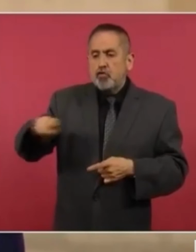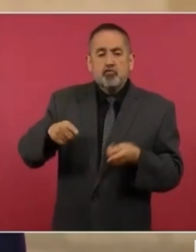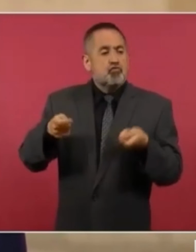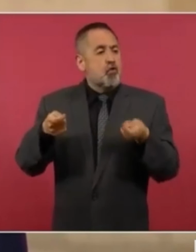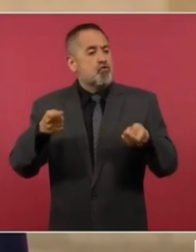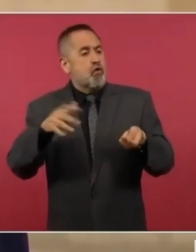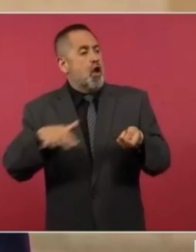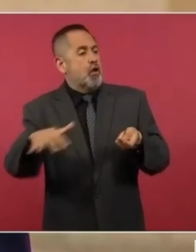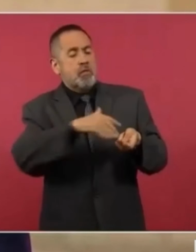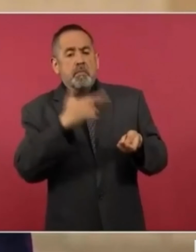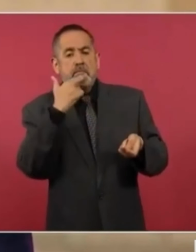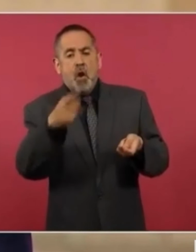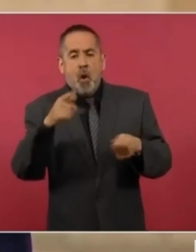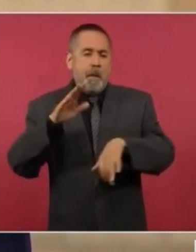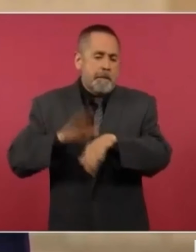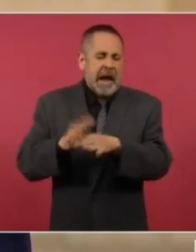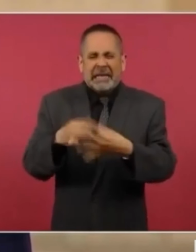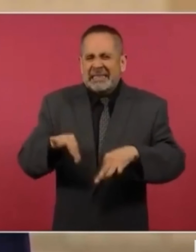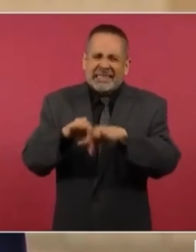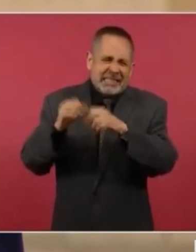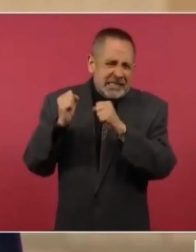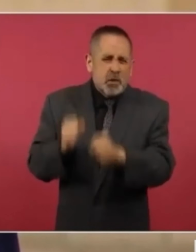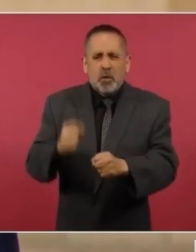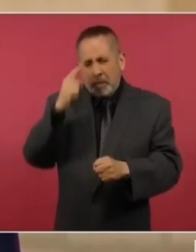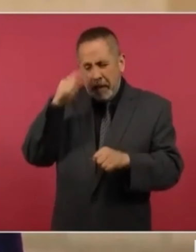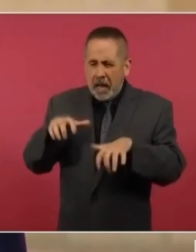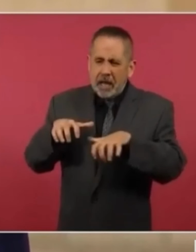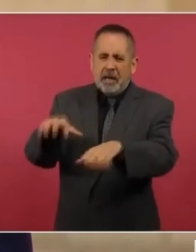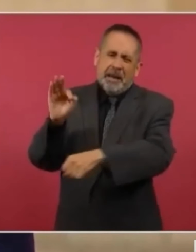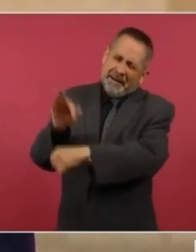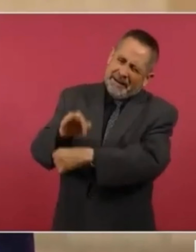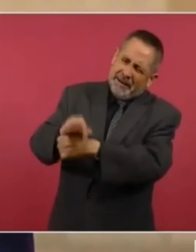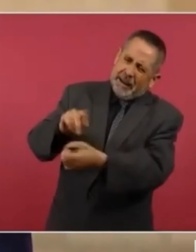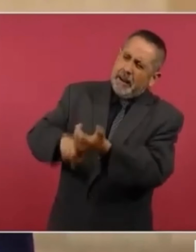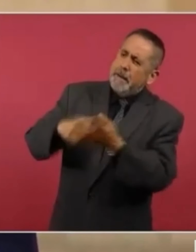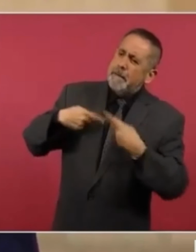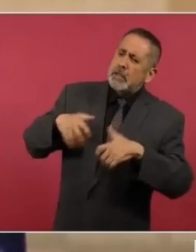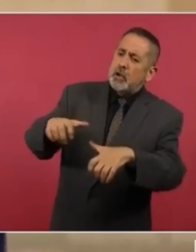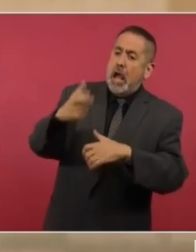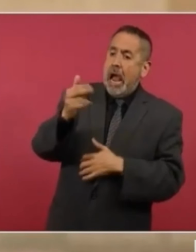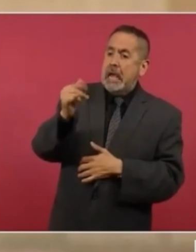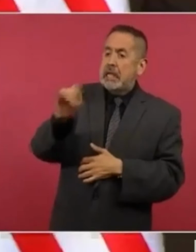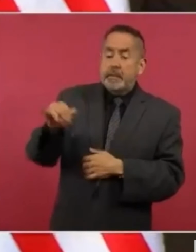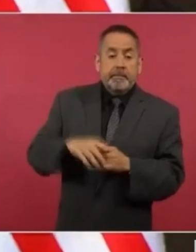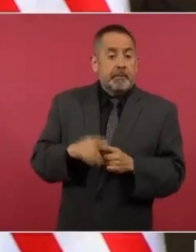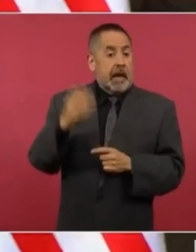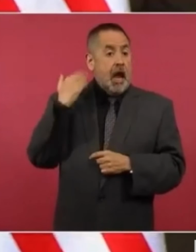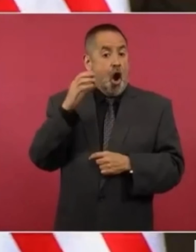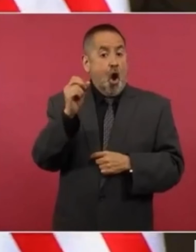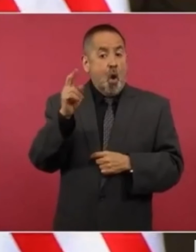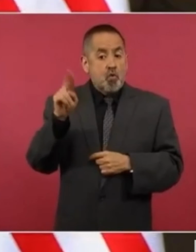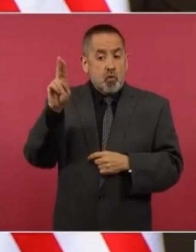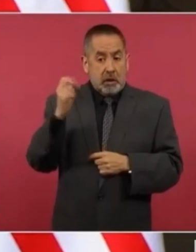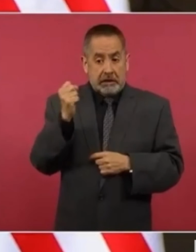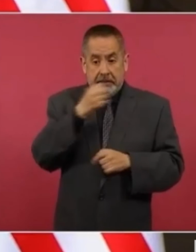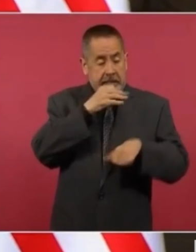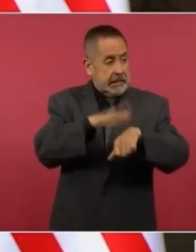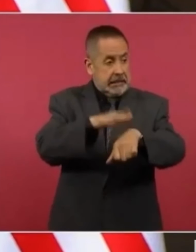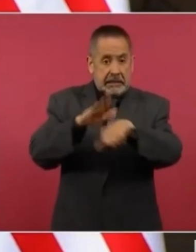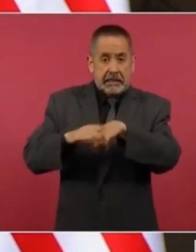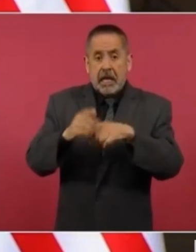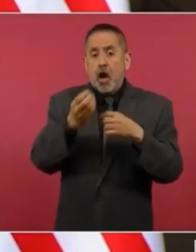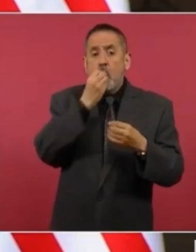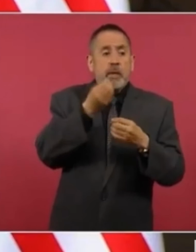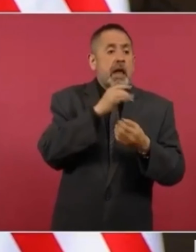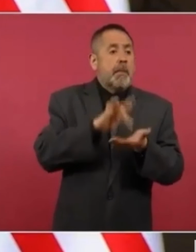mejor y garantizar una mayor estabilidad para el pueblo haitiano. Las Naciones Unidas en septiembre instaron para una circulación libre de